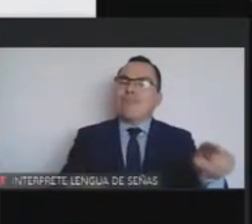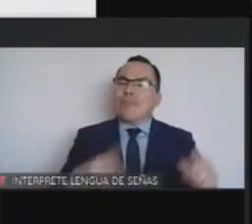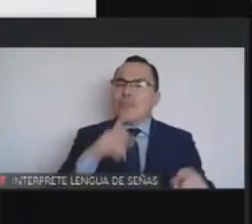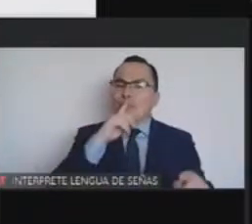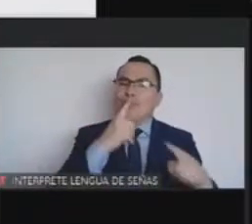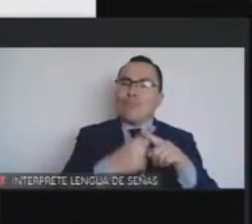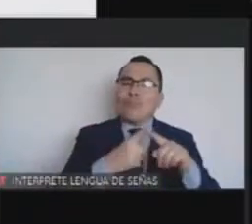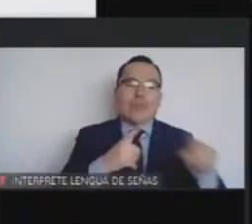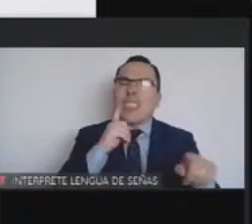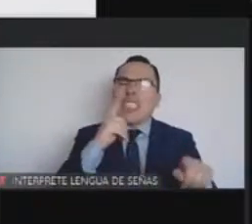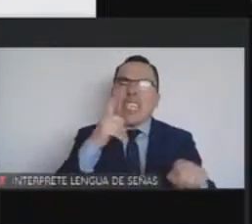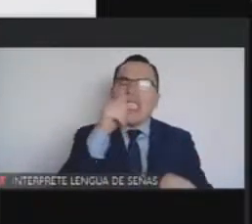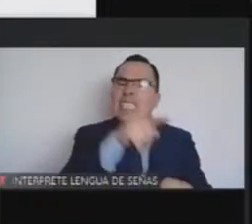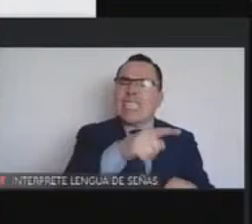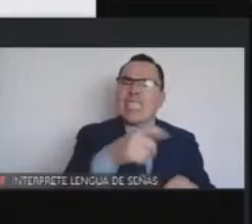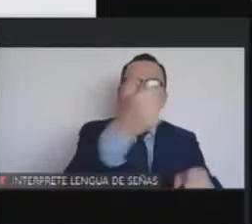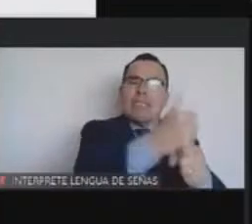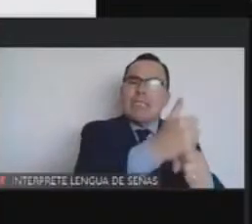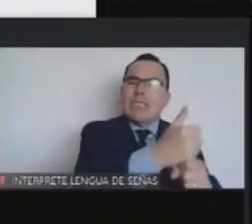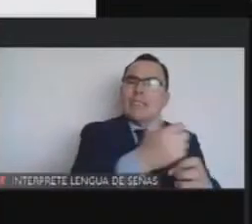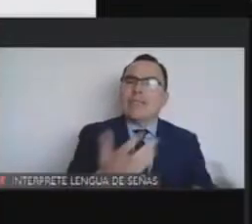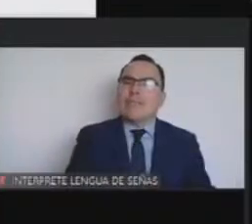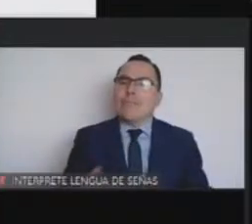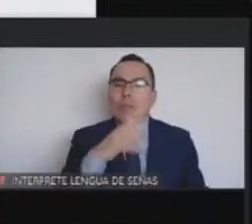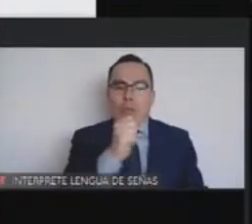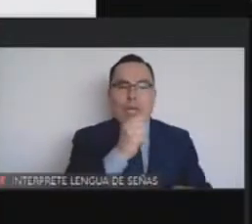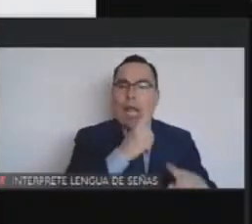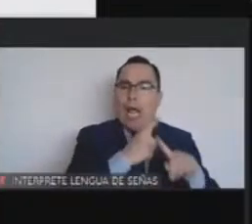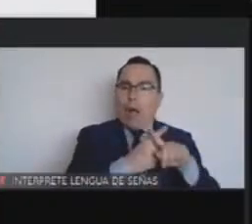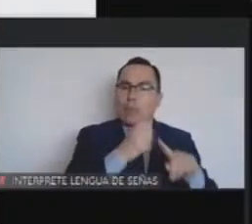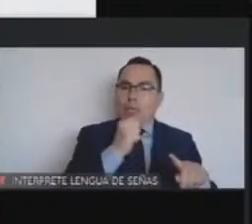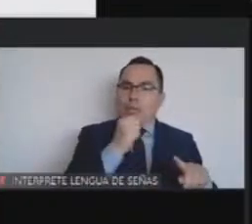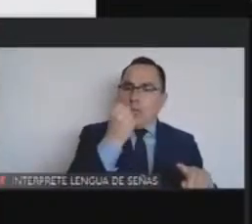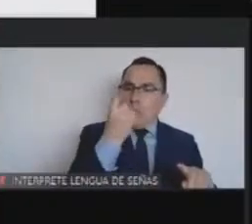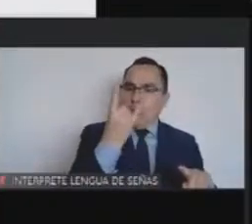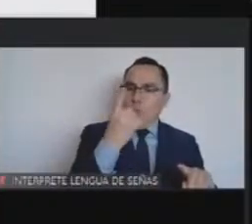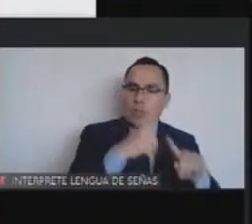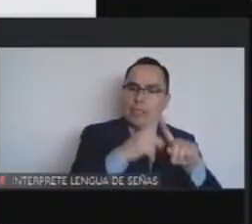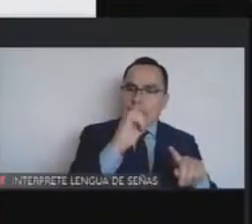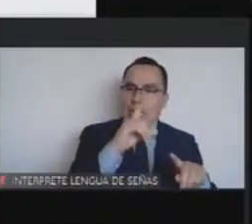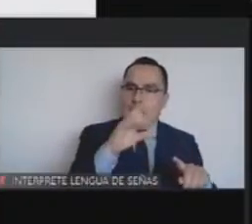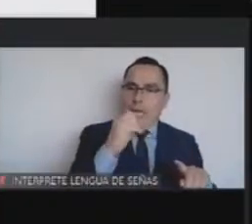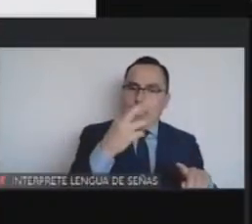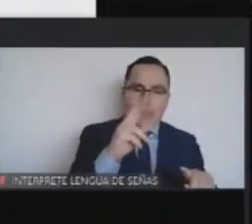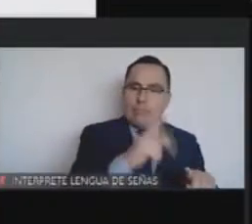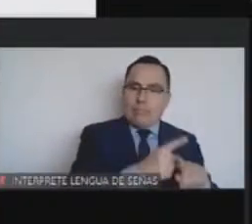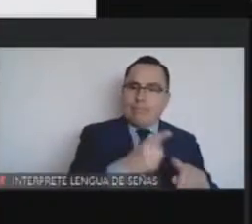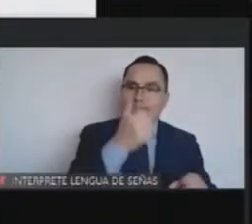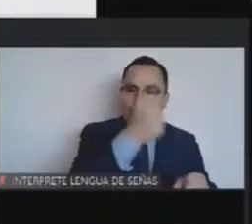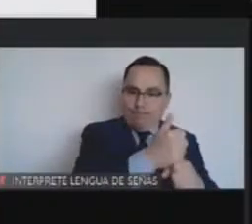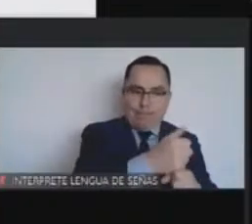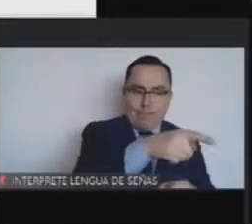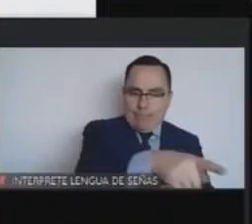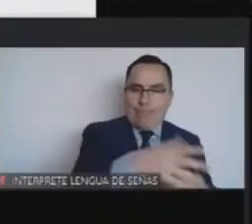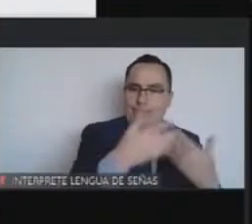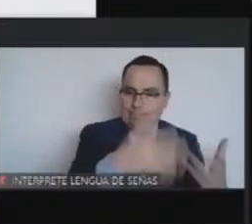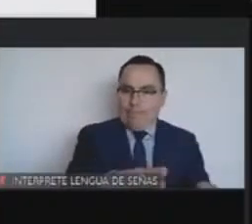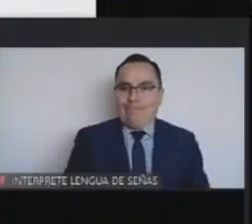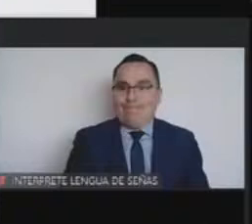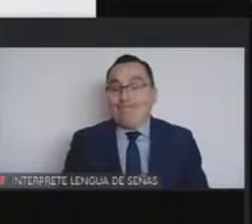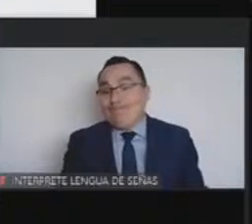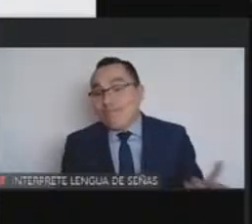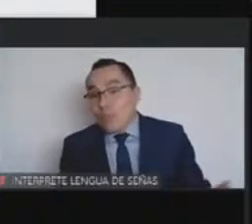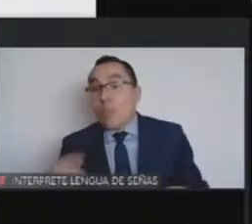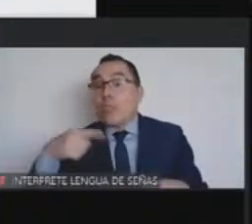que están vinculados a auxiliares de la Administración de Justicia. Yo con esto voy a ir más o menos terminando. Esto es relevante